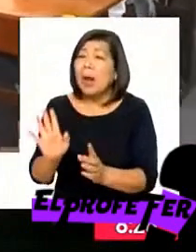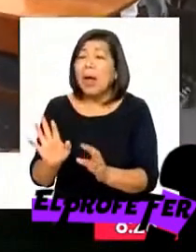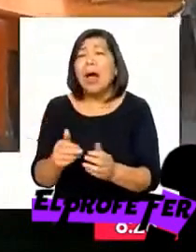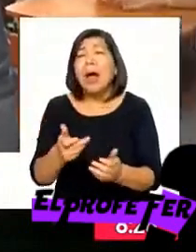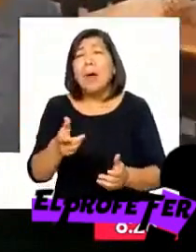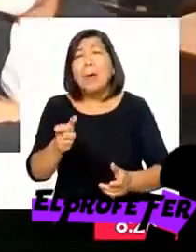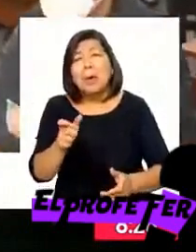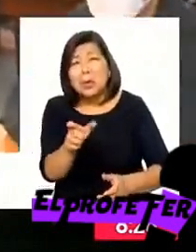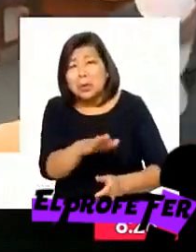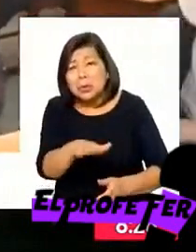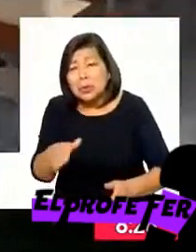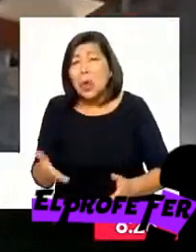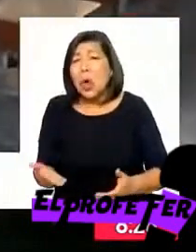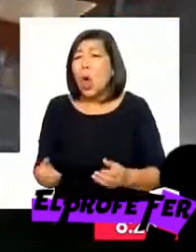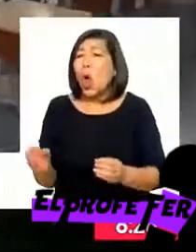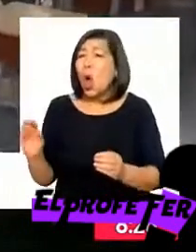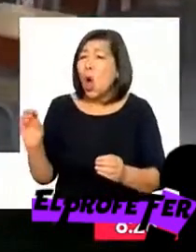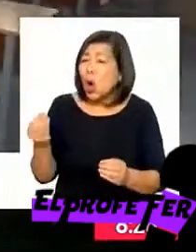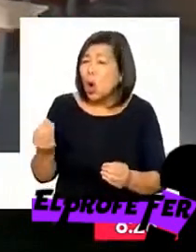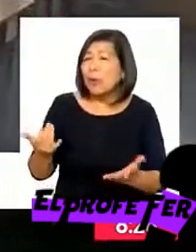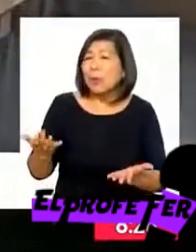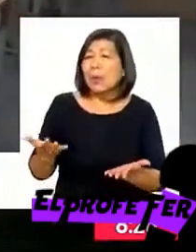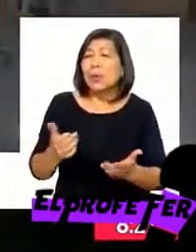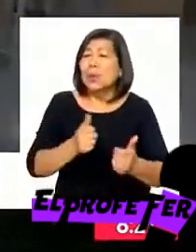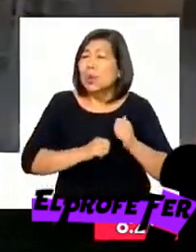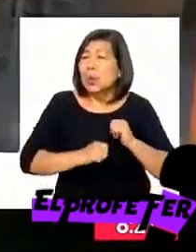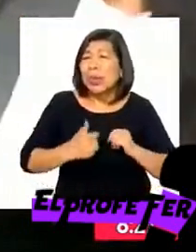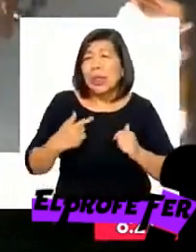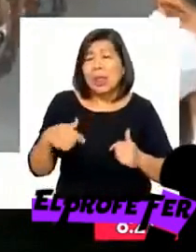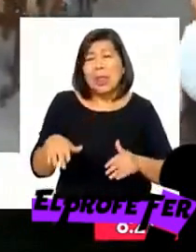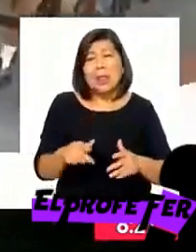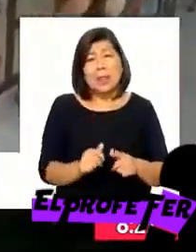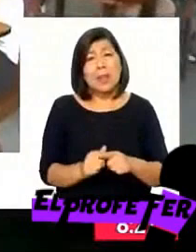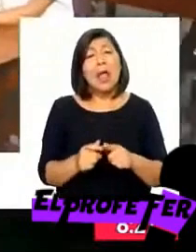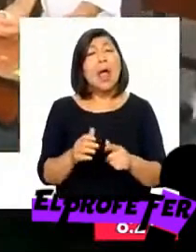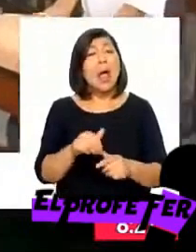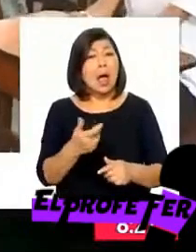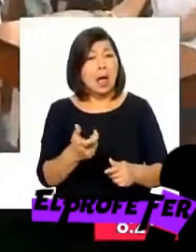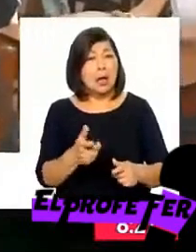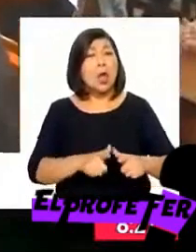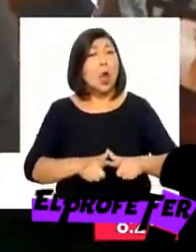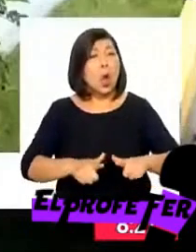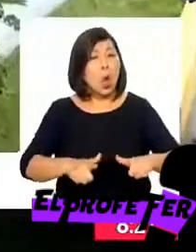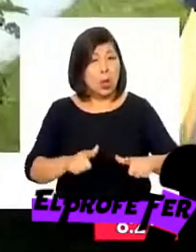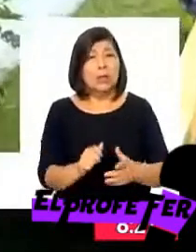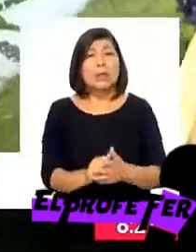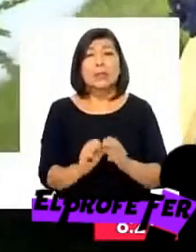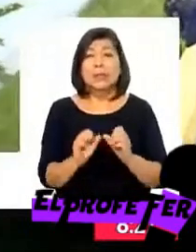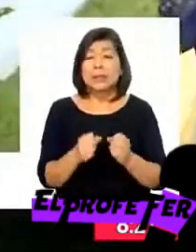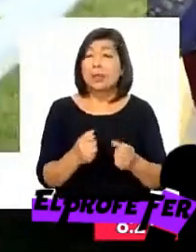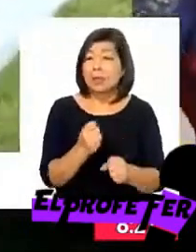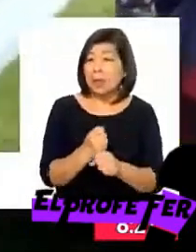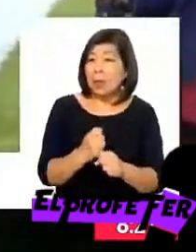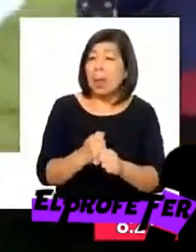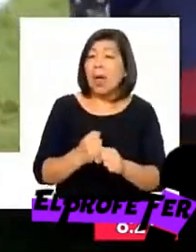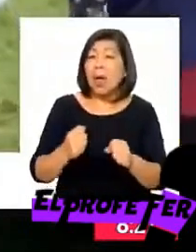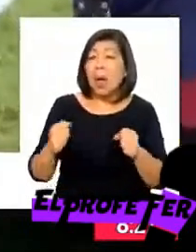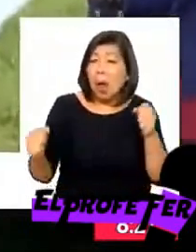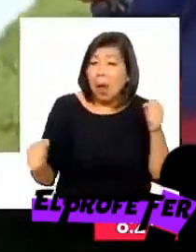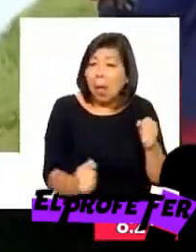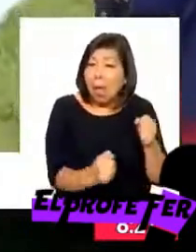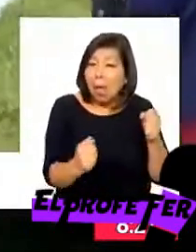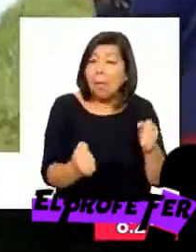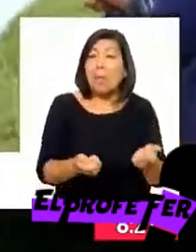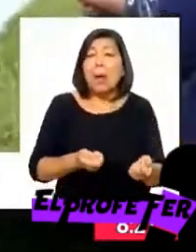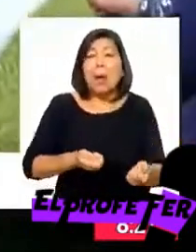los niños, niñas y adolescentes que han sido afectados. Hay locales en los que se están efectuando trabajos de limpieza y